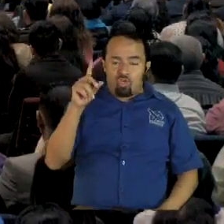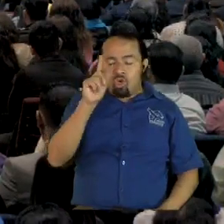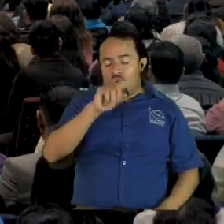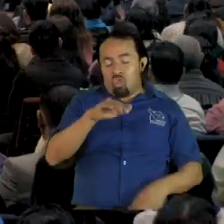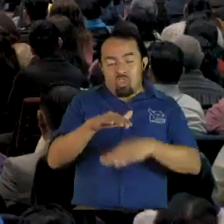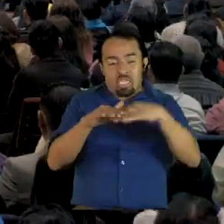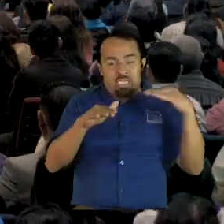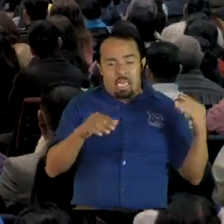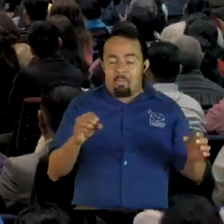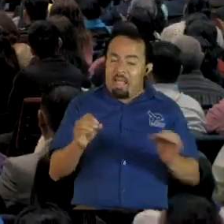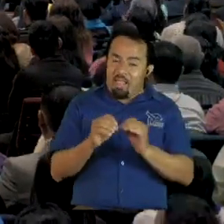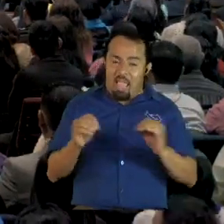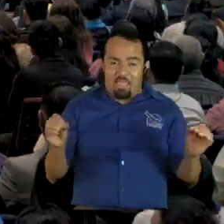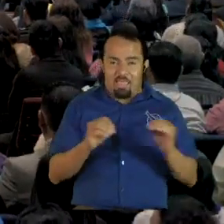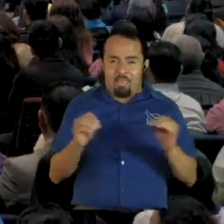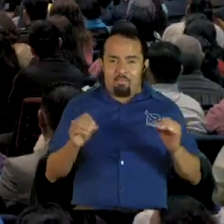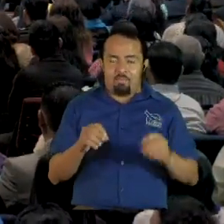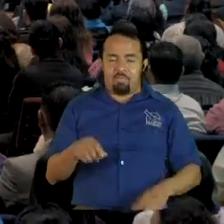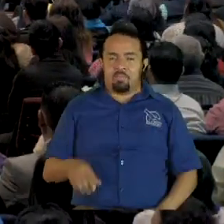papá.